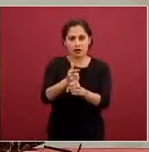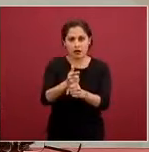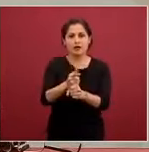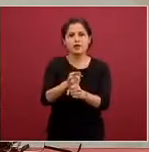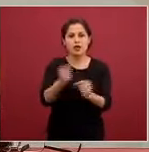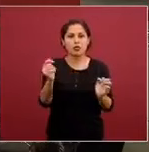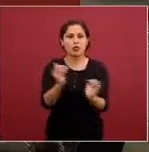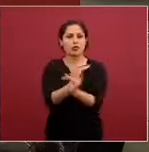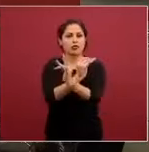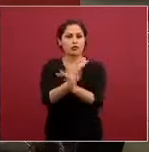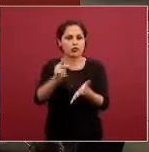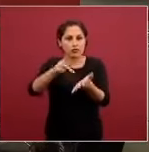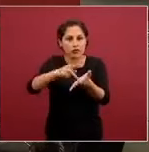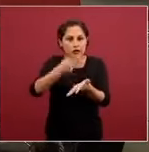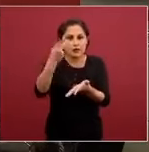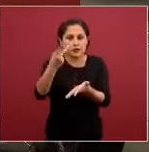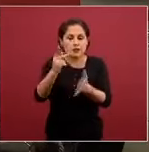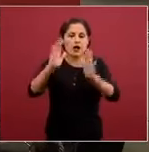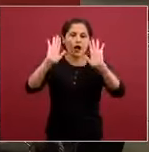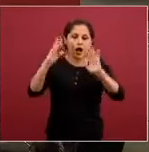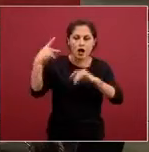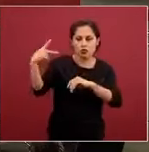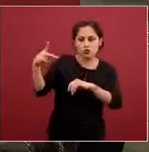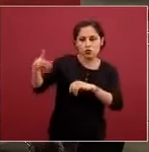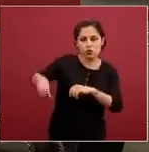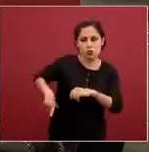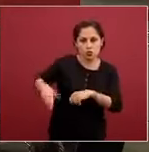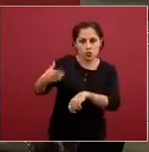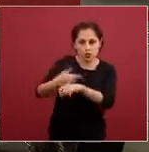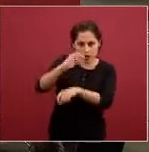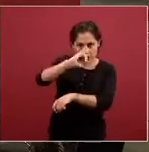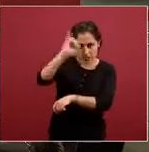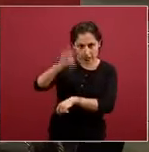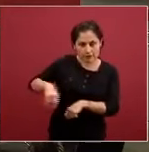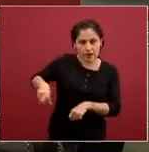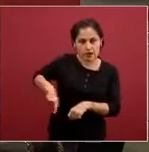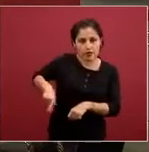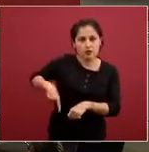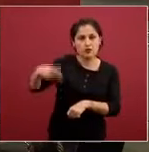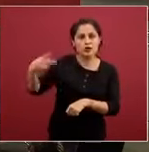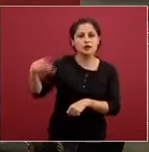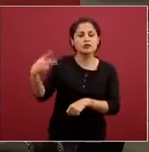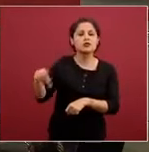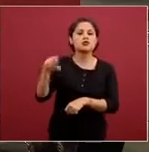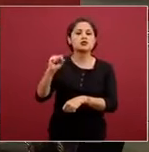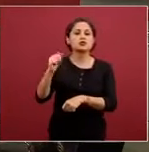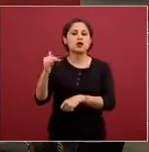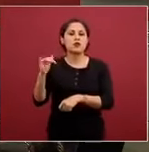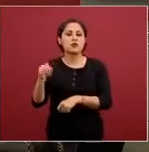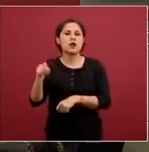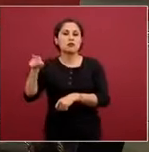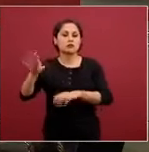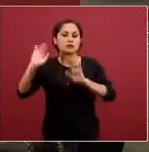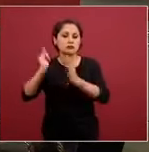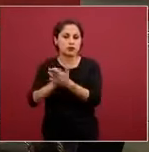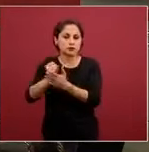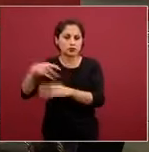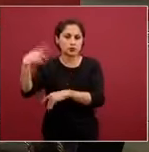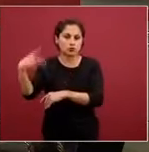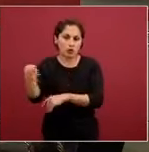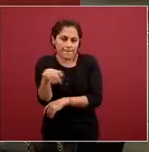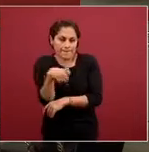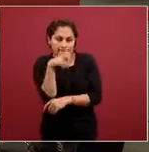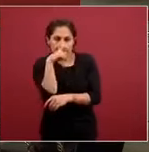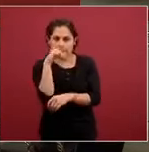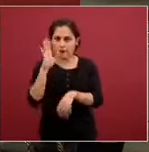doctora Sheinbaum tome disposiciones adicionales para reforzar el cumplimiento de las medidas generales.